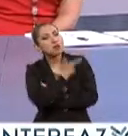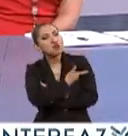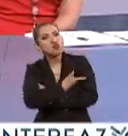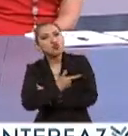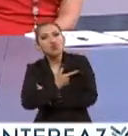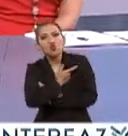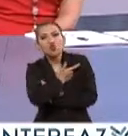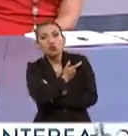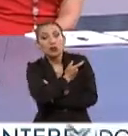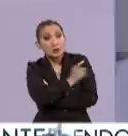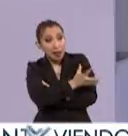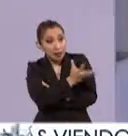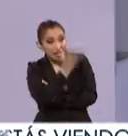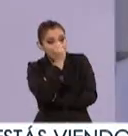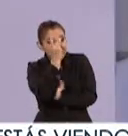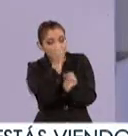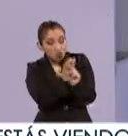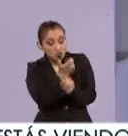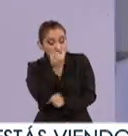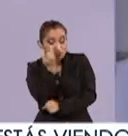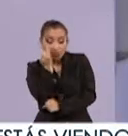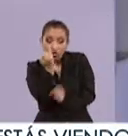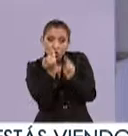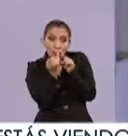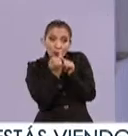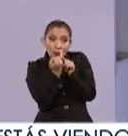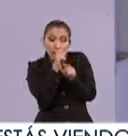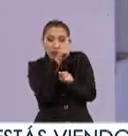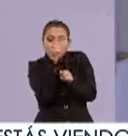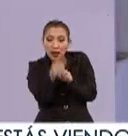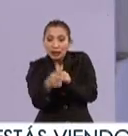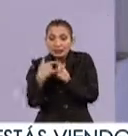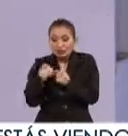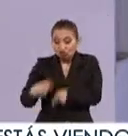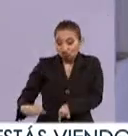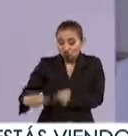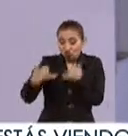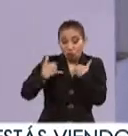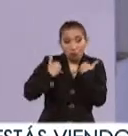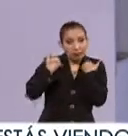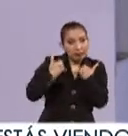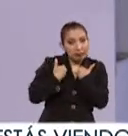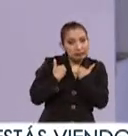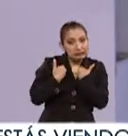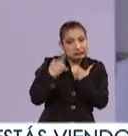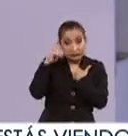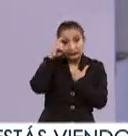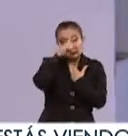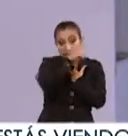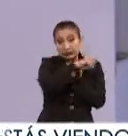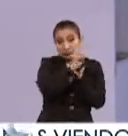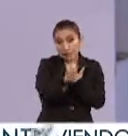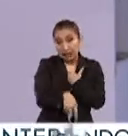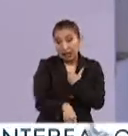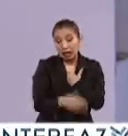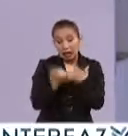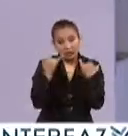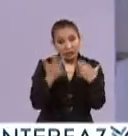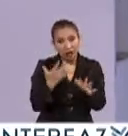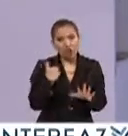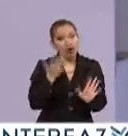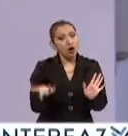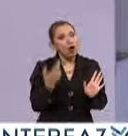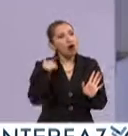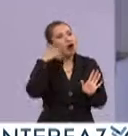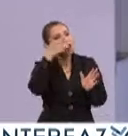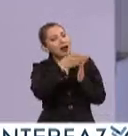encanta, porque aprender un segundo idioma, sobre todo después de la pubertad, es difícil. Por mucho que prueben